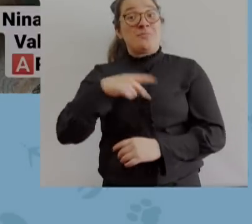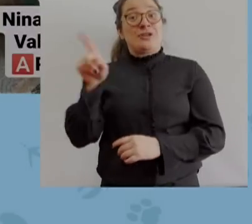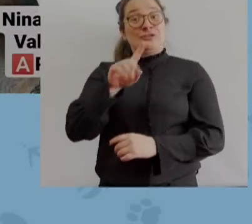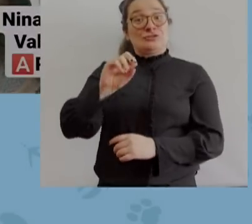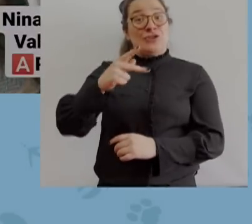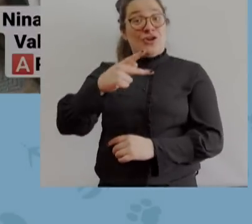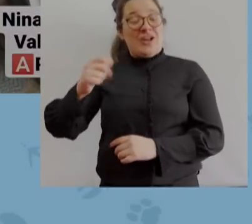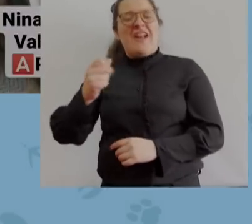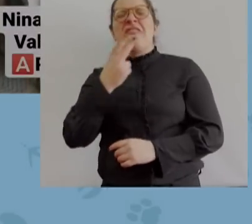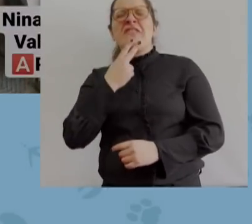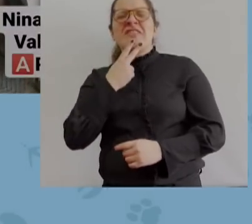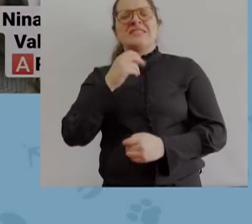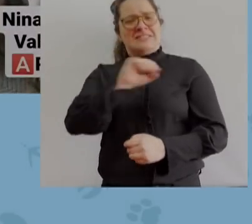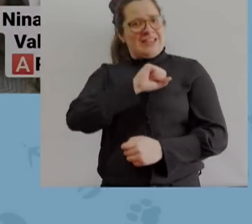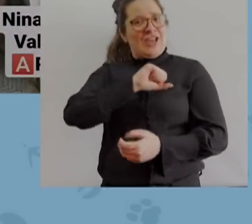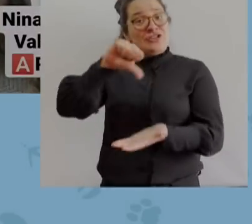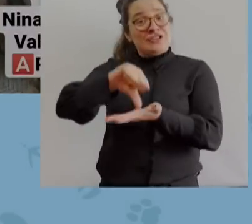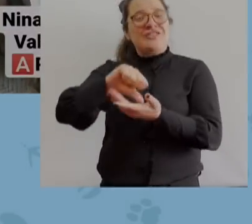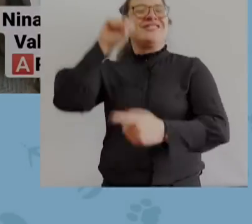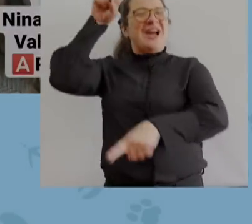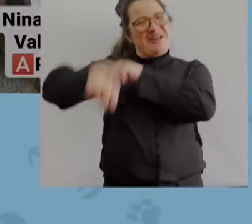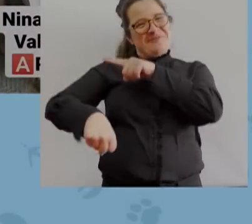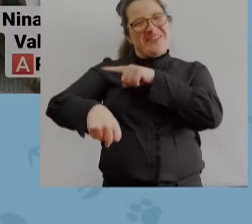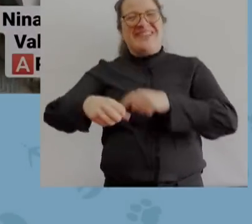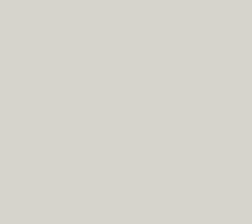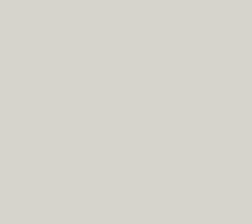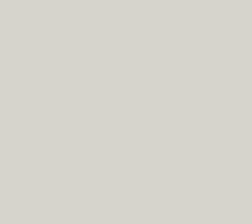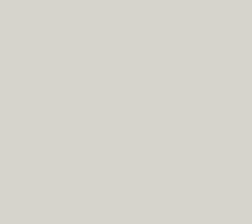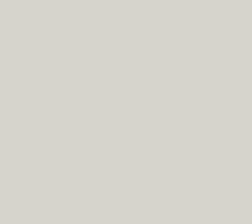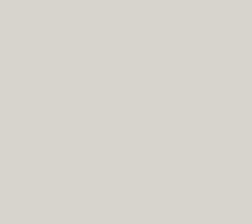Soca de Santiago Centro aprueba.